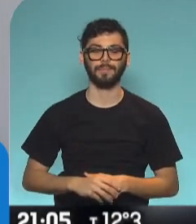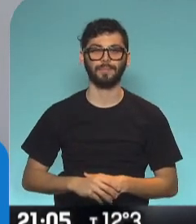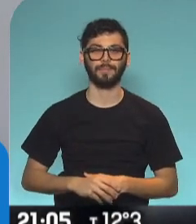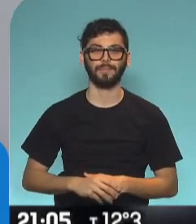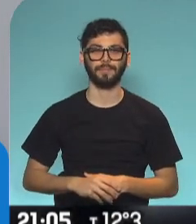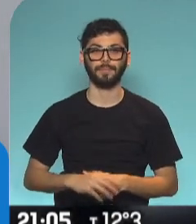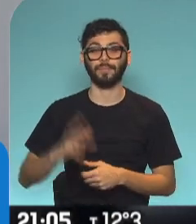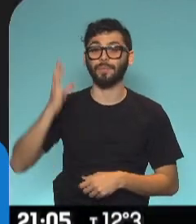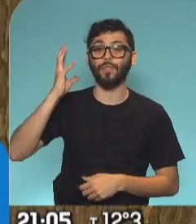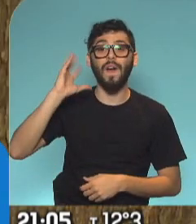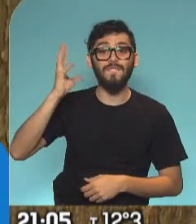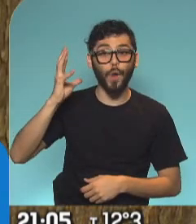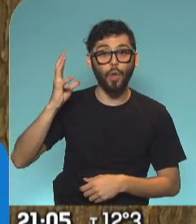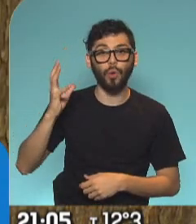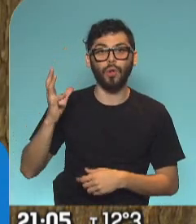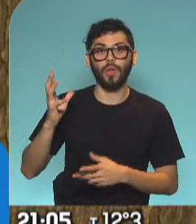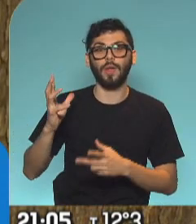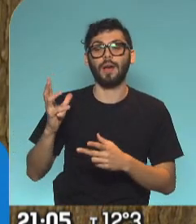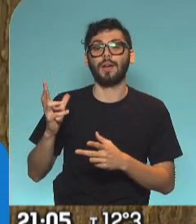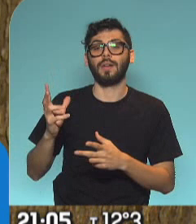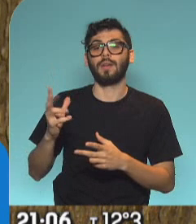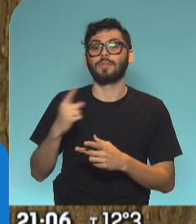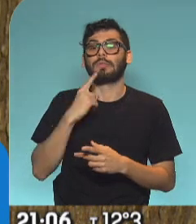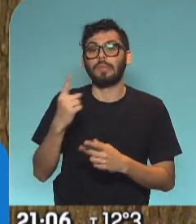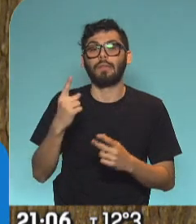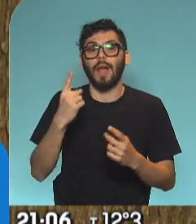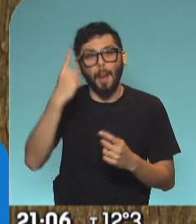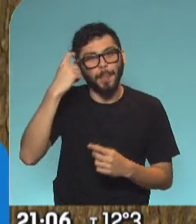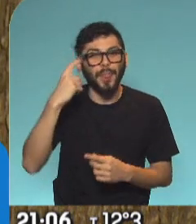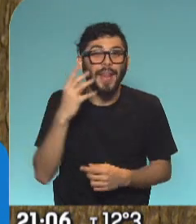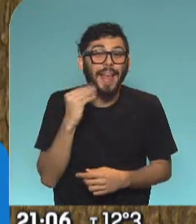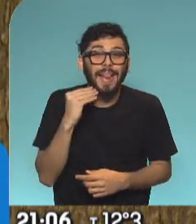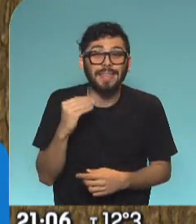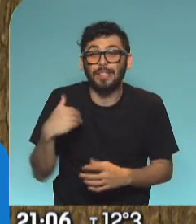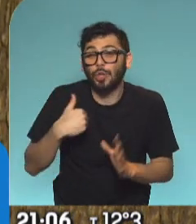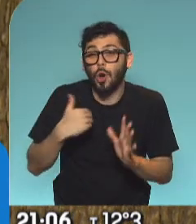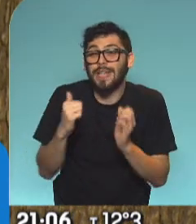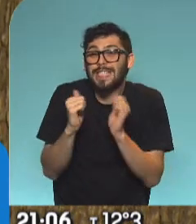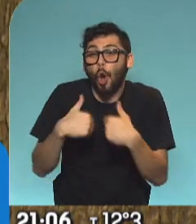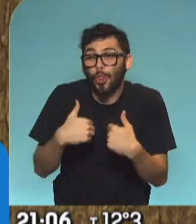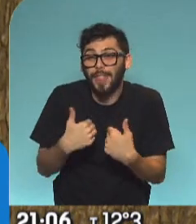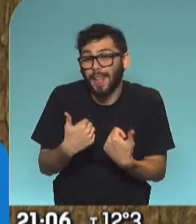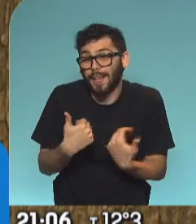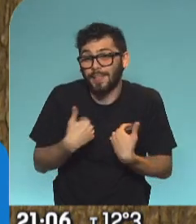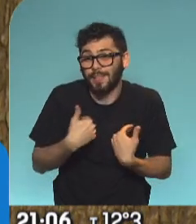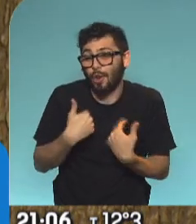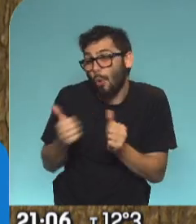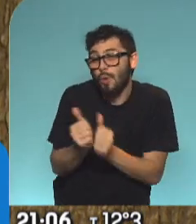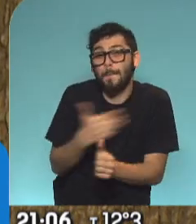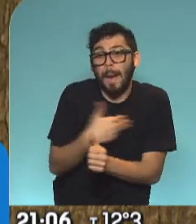Mi fonoaudióloga sí podía aprender en inglés. Yo lo hice a escondidas, aprendiendo inglés con mi mamá.